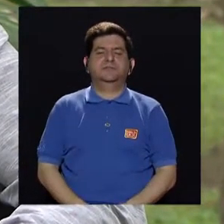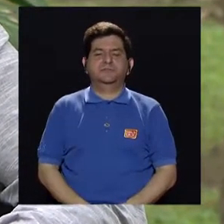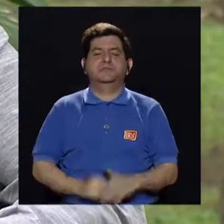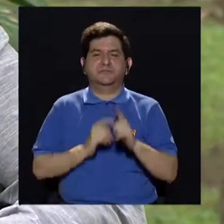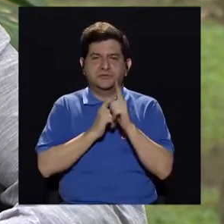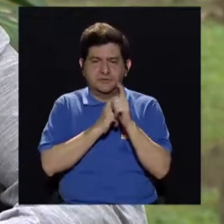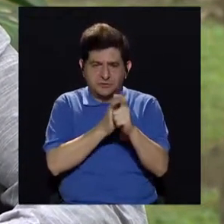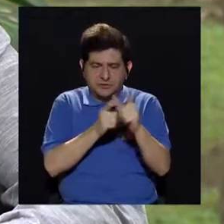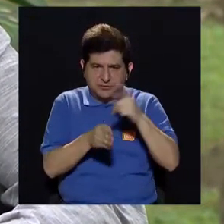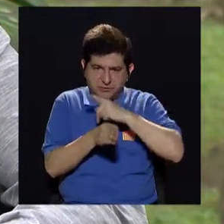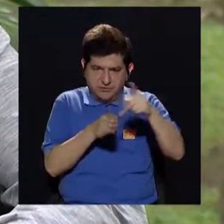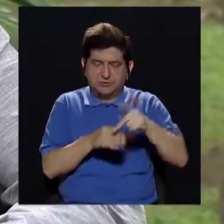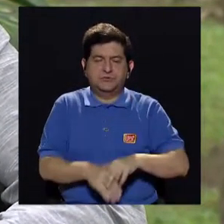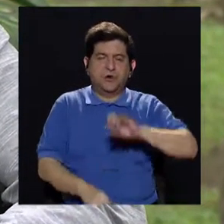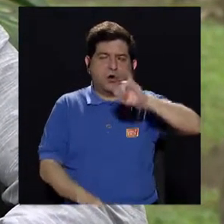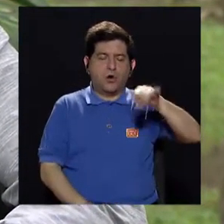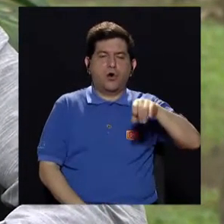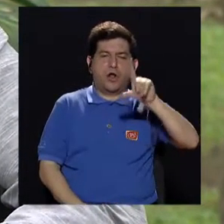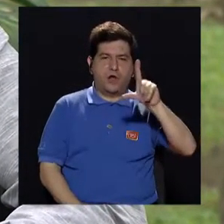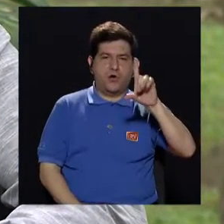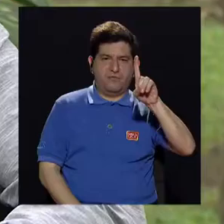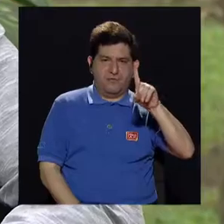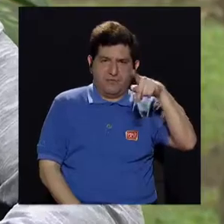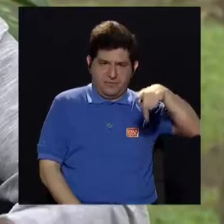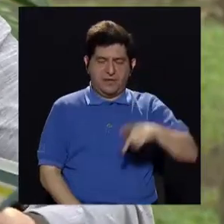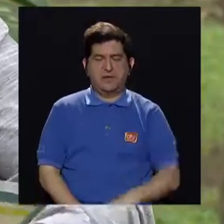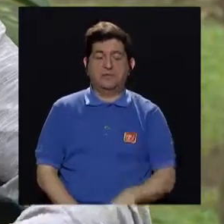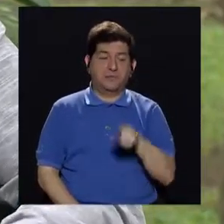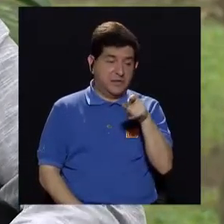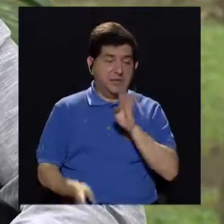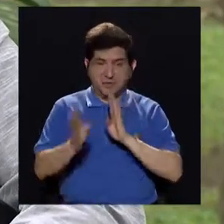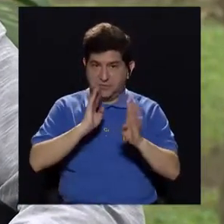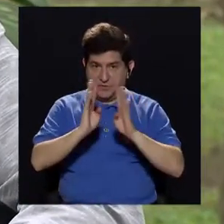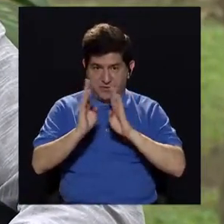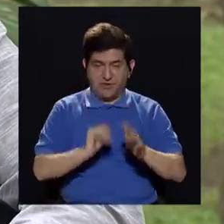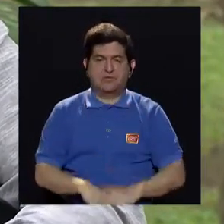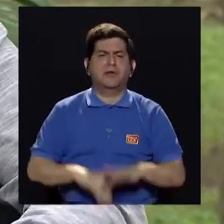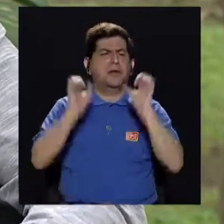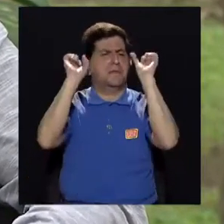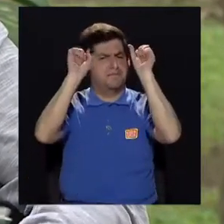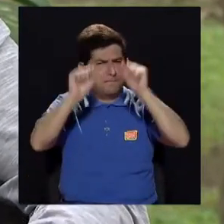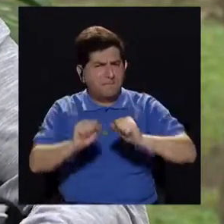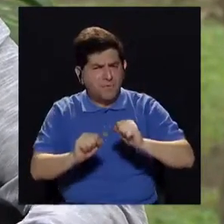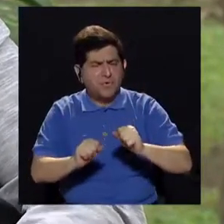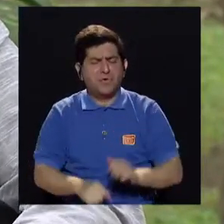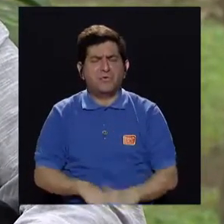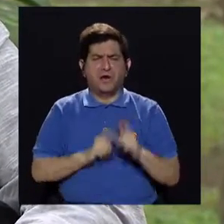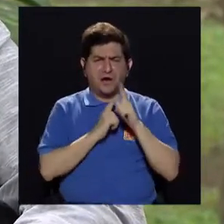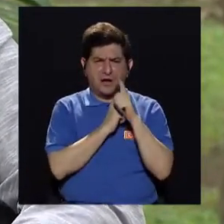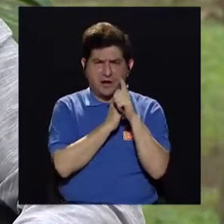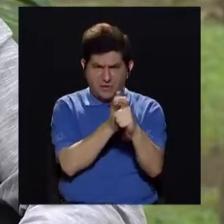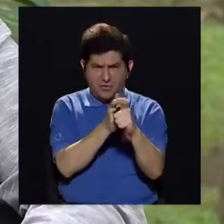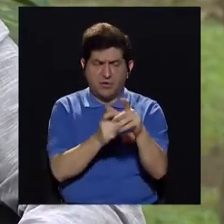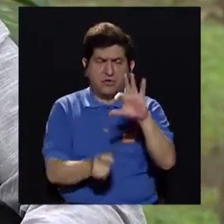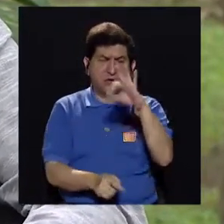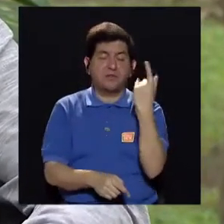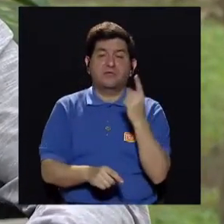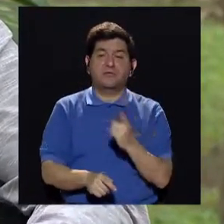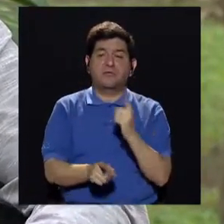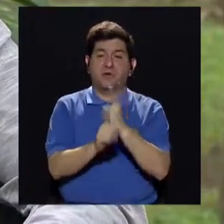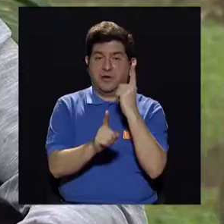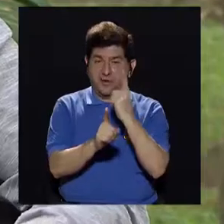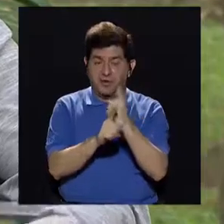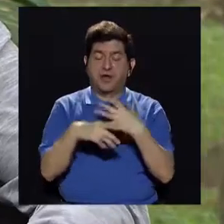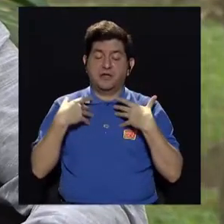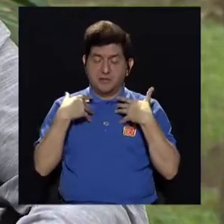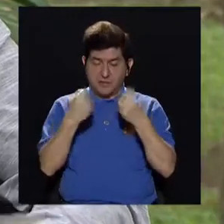atletismo Jorge Lobo Di Palma, con quien estamos conversando acerca de cómo lograr correr de una manera pues